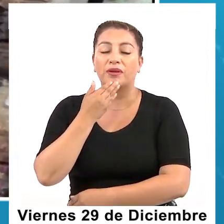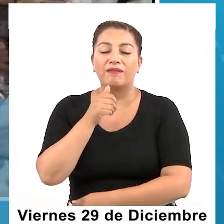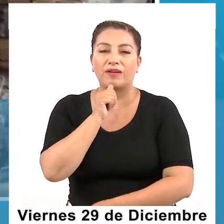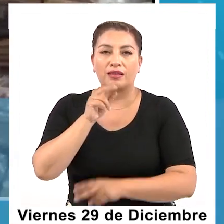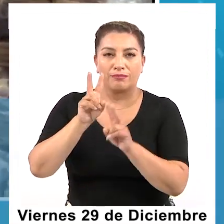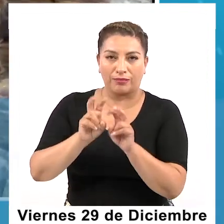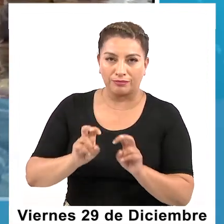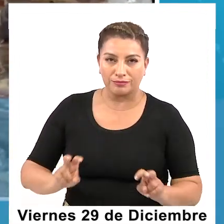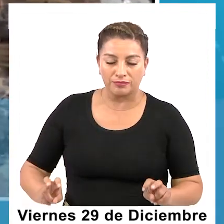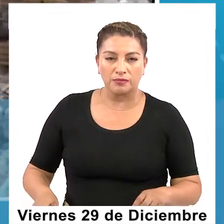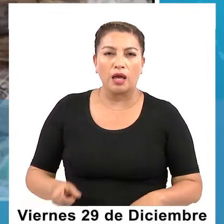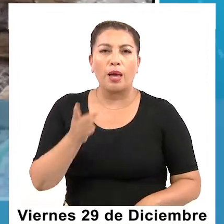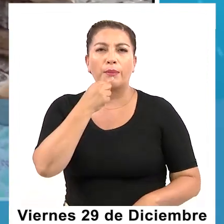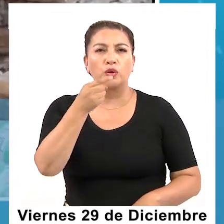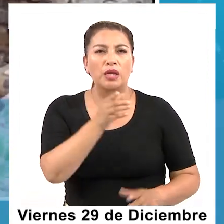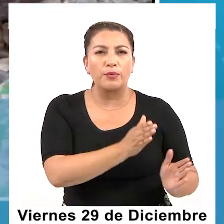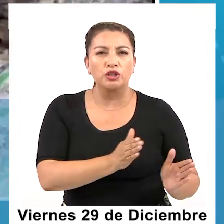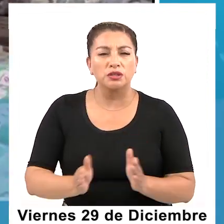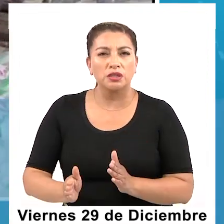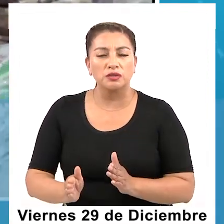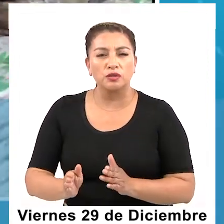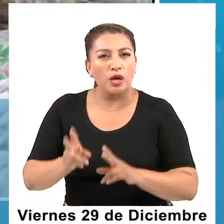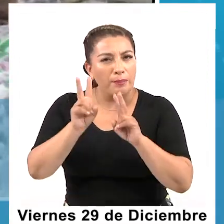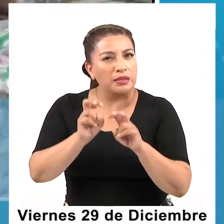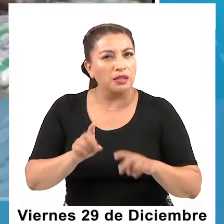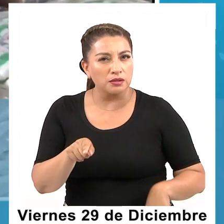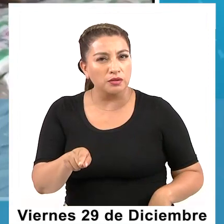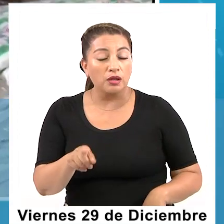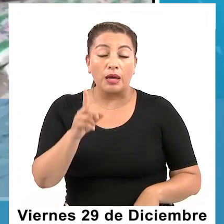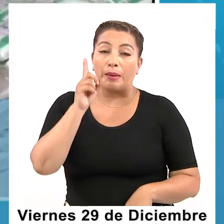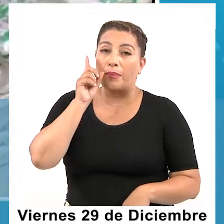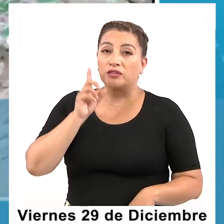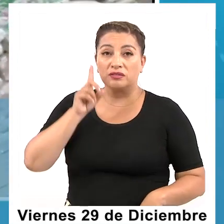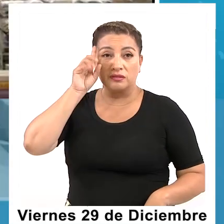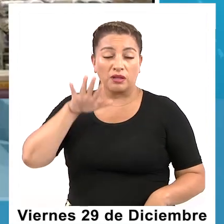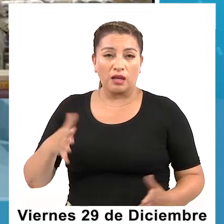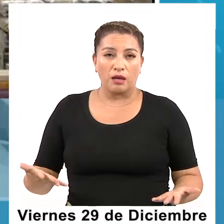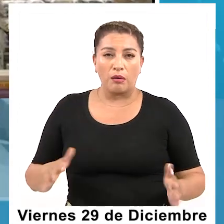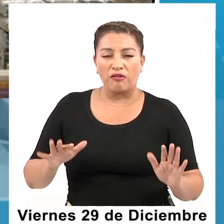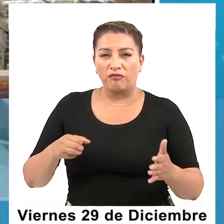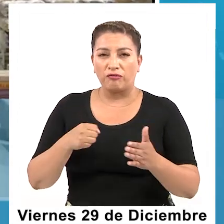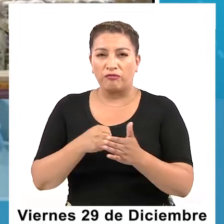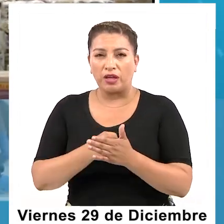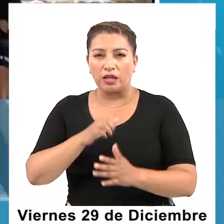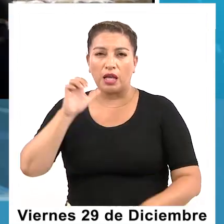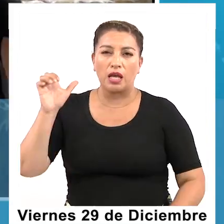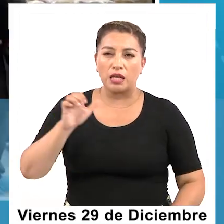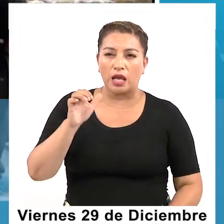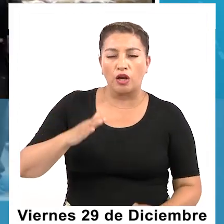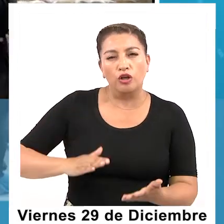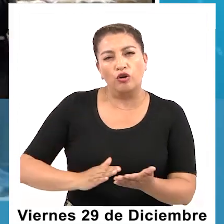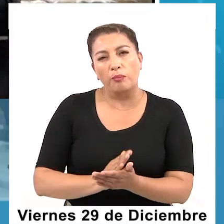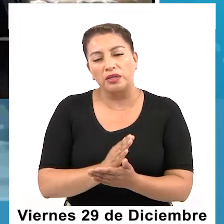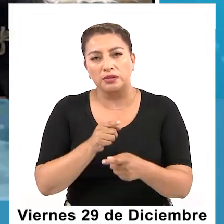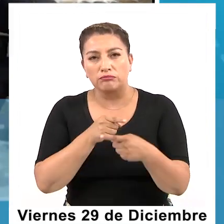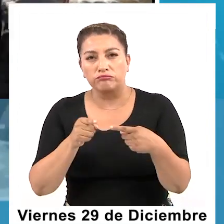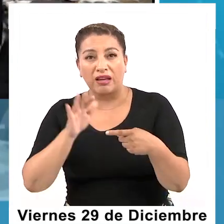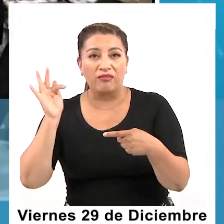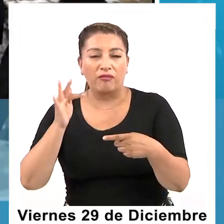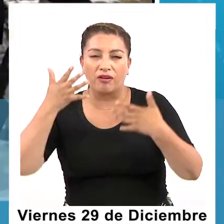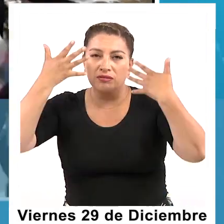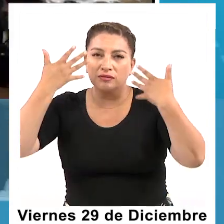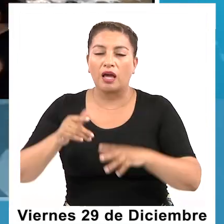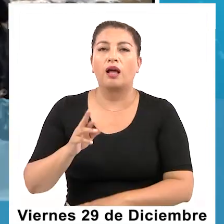investigativo. Ese proceso todavía está en investigación, sin embargo, entiendo que a finales de enero o a principios de febrero debiera haber